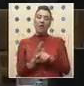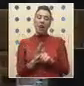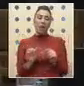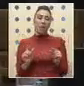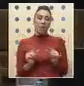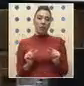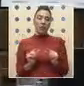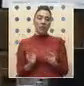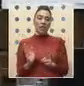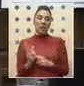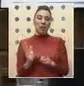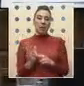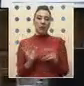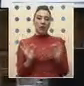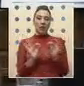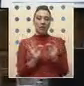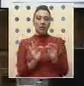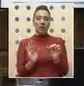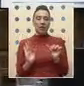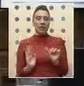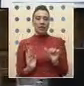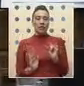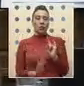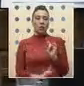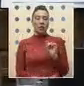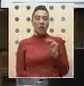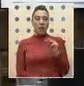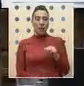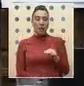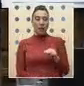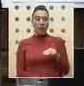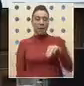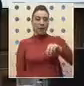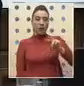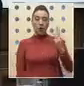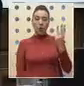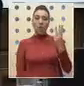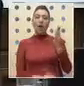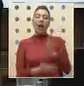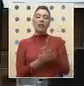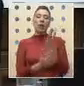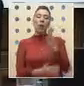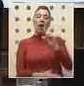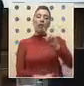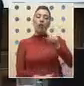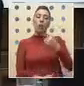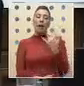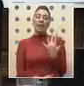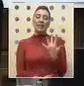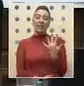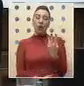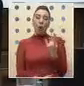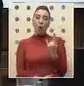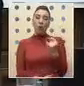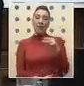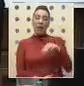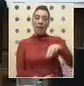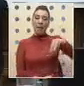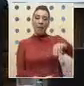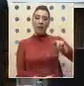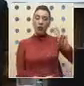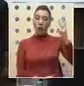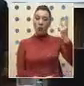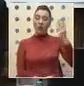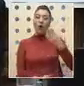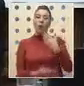transitoriamente el impuesto específico de 6 UTM por metro cúbico a 4,5 UTM por metro cúbico, de manera